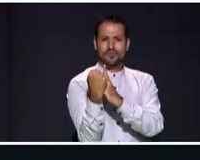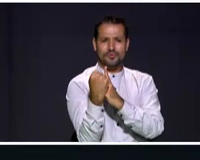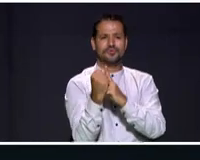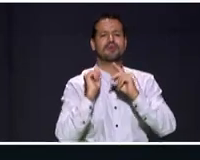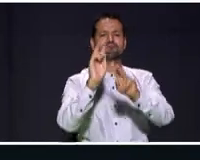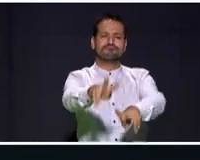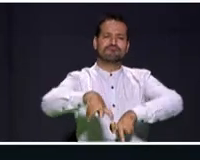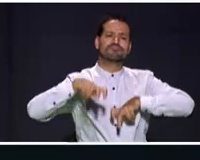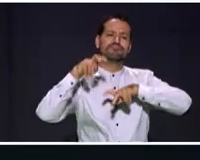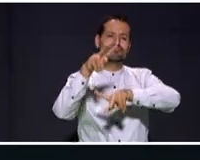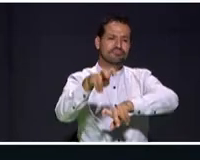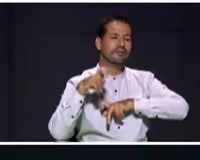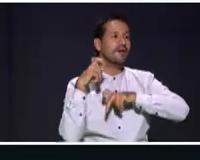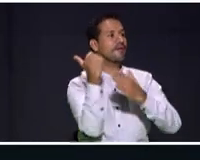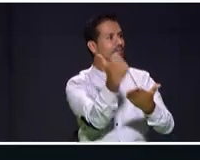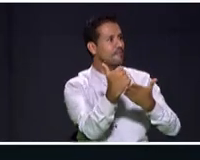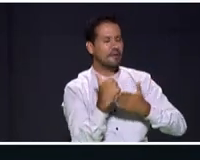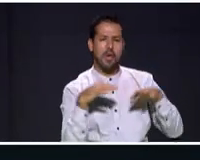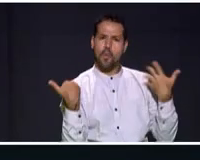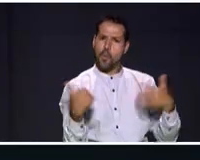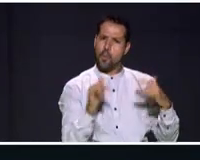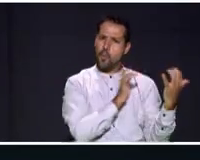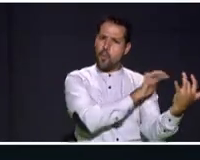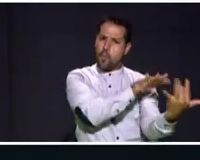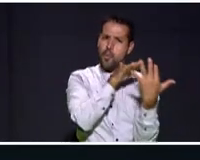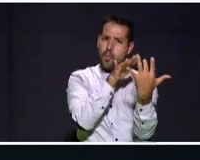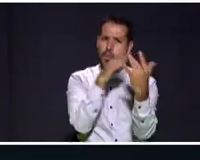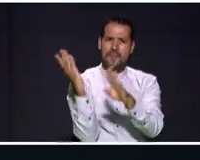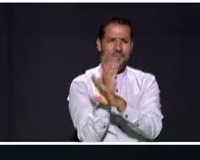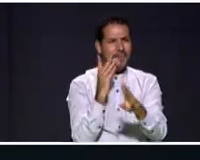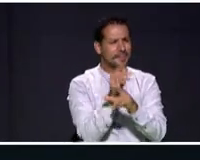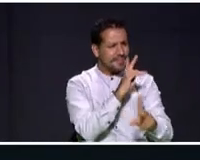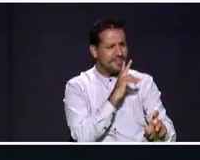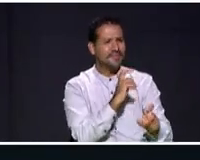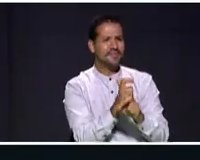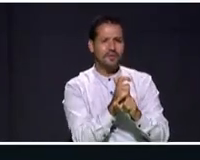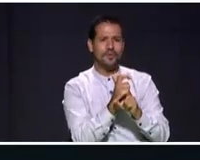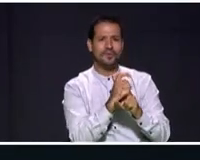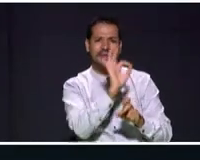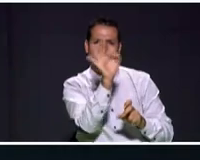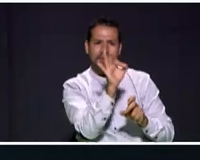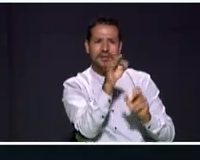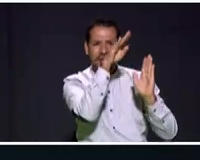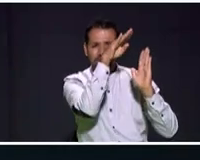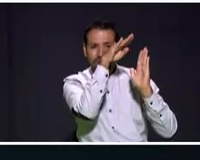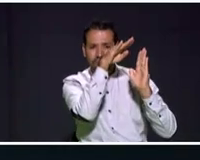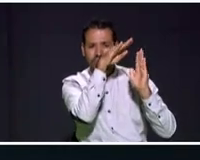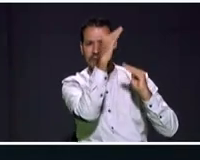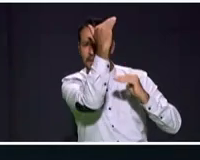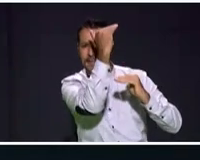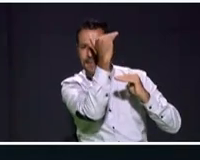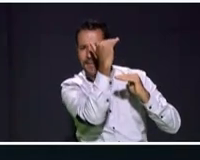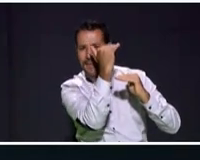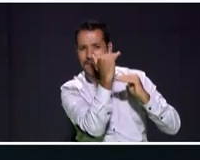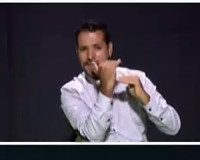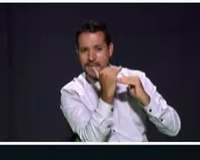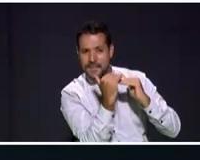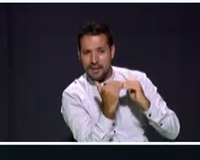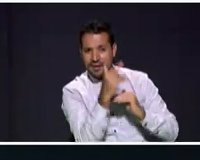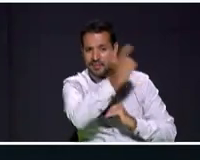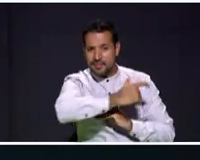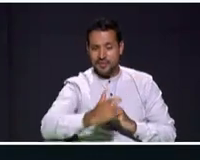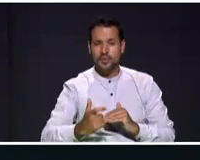va a ayudar a que la el conflicto baje porque cuando nuestros jóvenes nuestras familias están en un contexto es el de